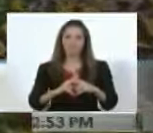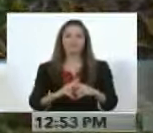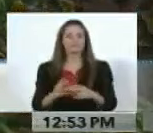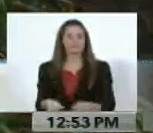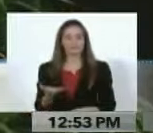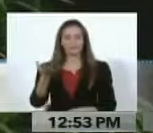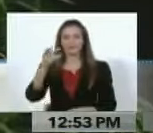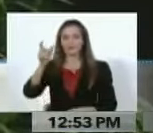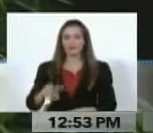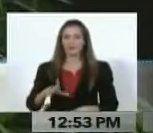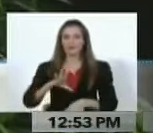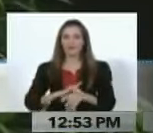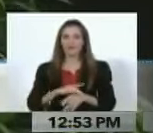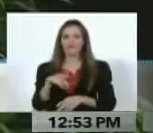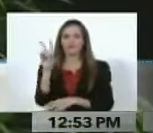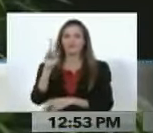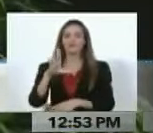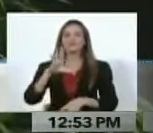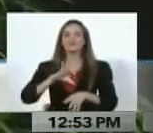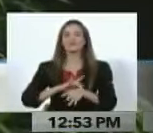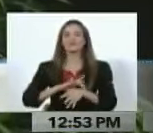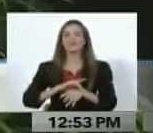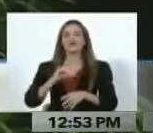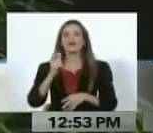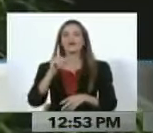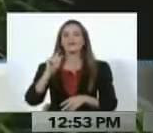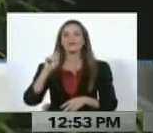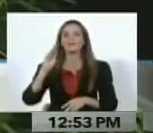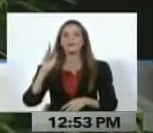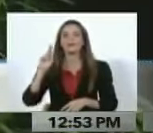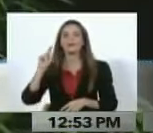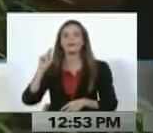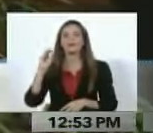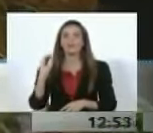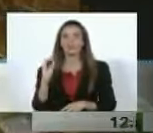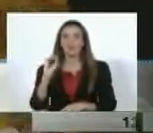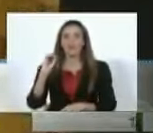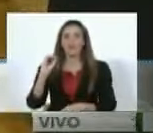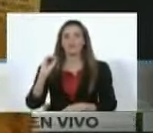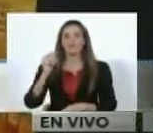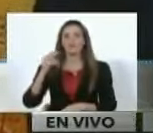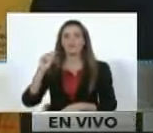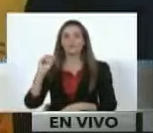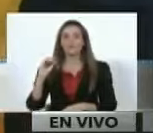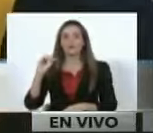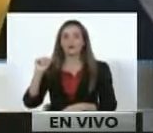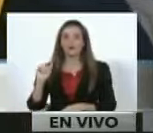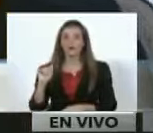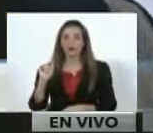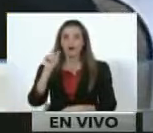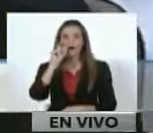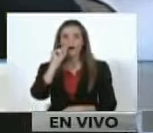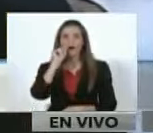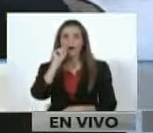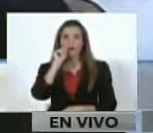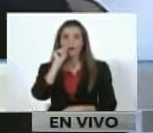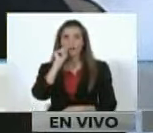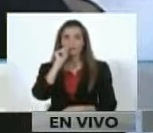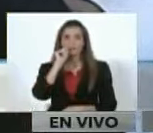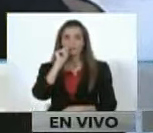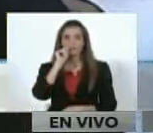médico venezolano, el doctor Gilberto Rodríguez Ochoa, un hombre